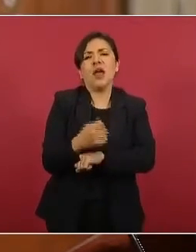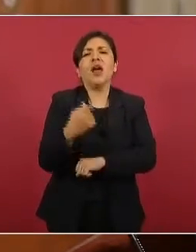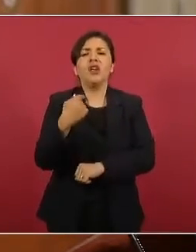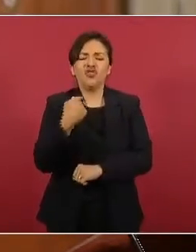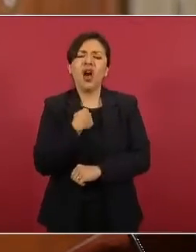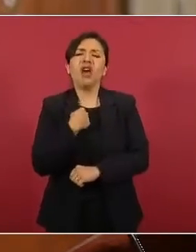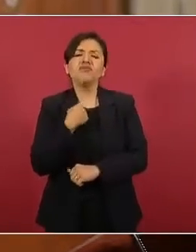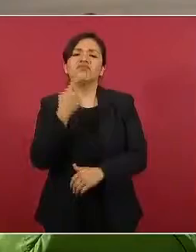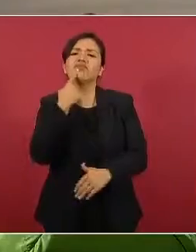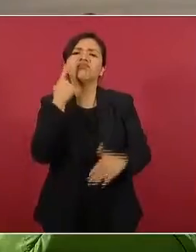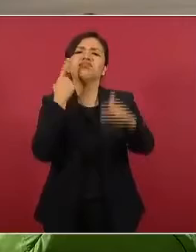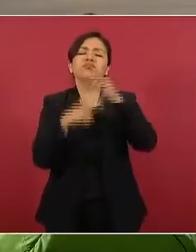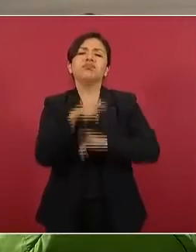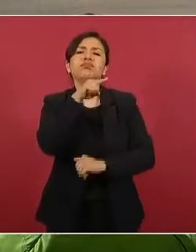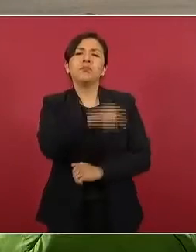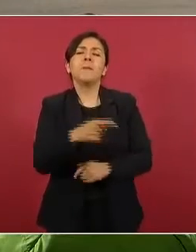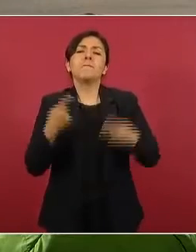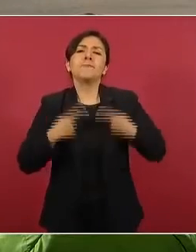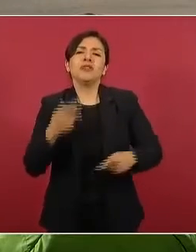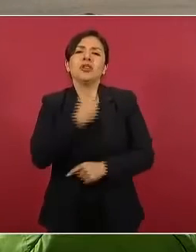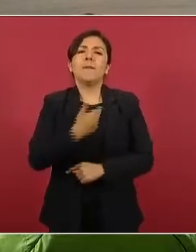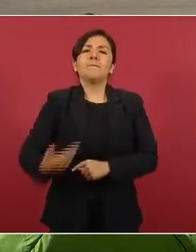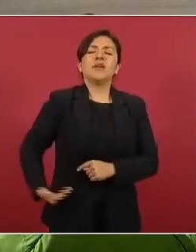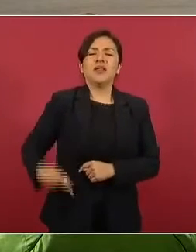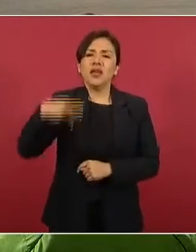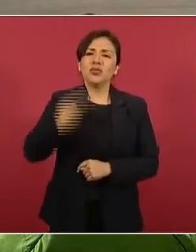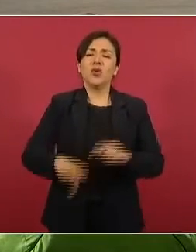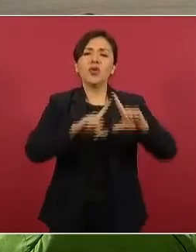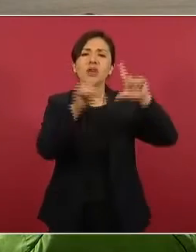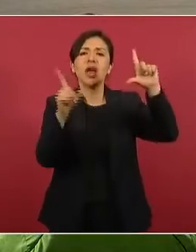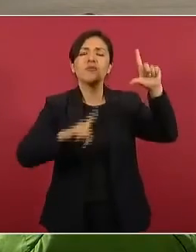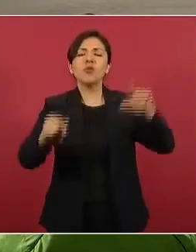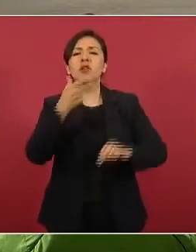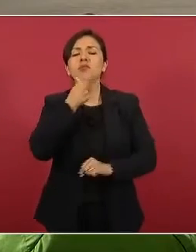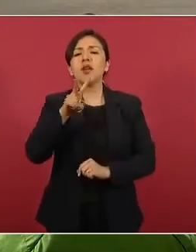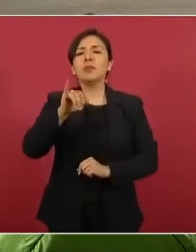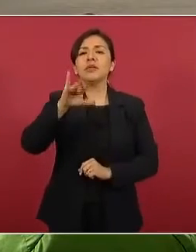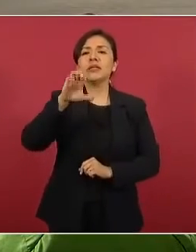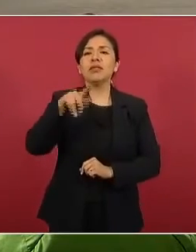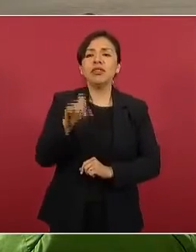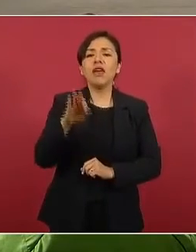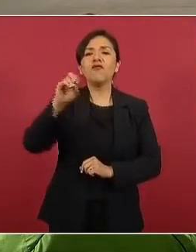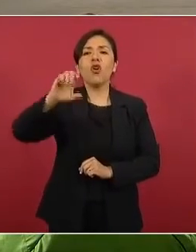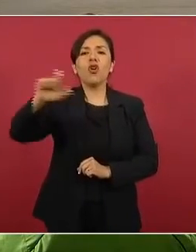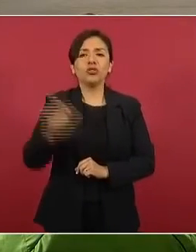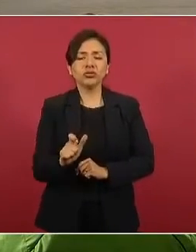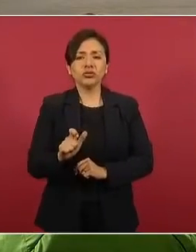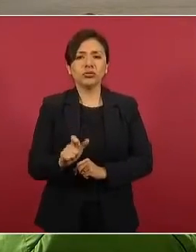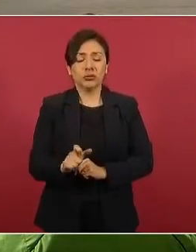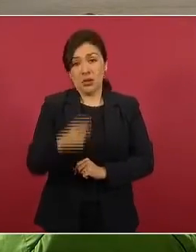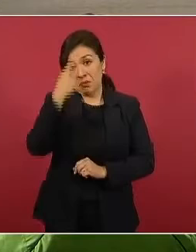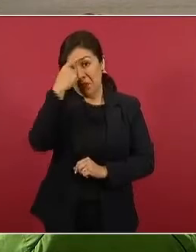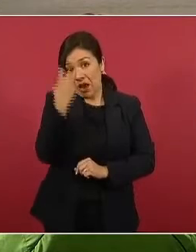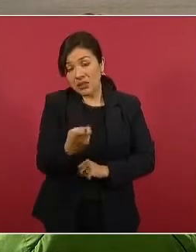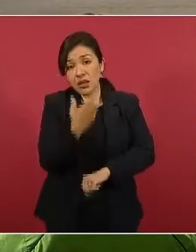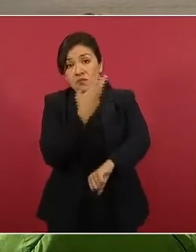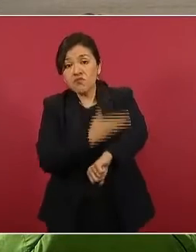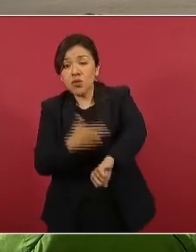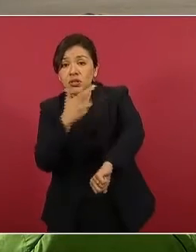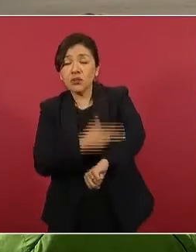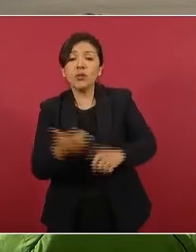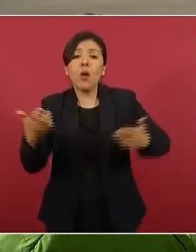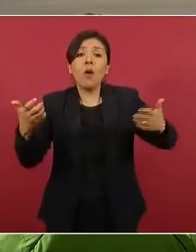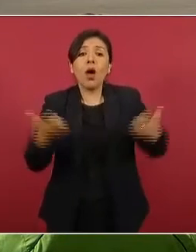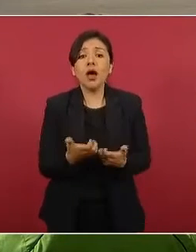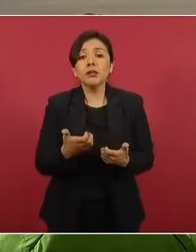acuso al ciudadano presidente de la República, Vicente Fox Quesada, de estos